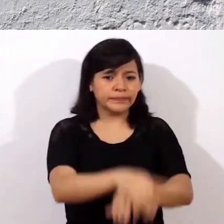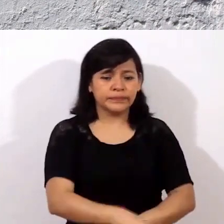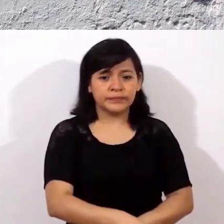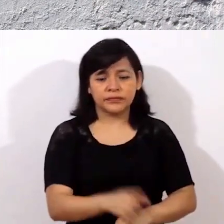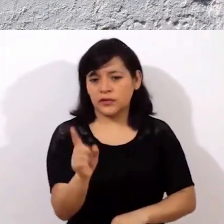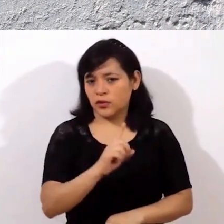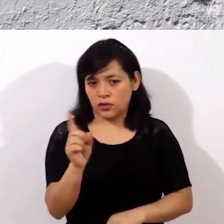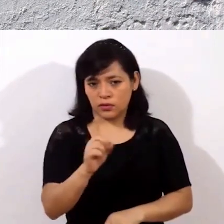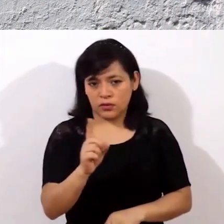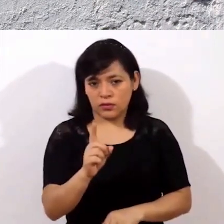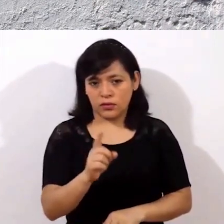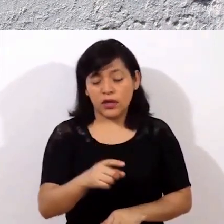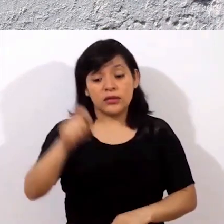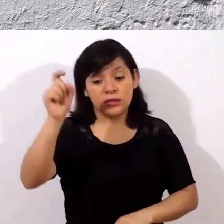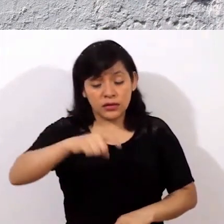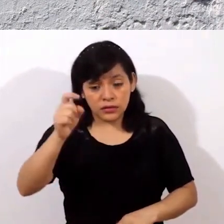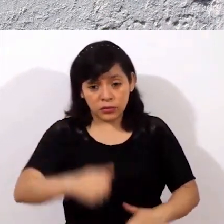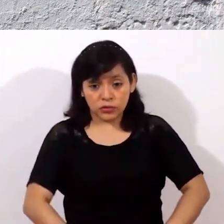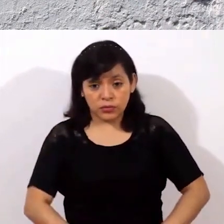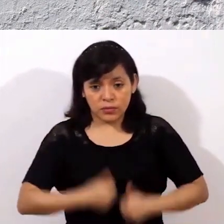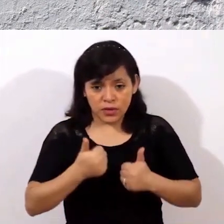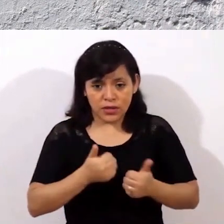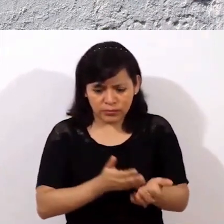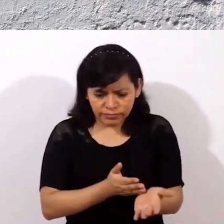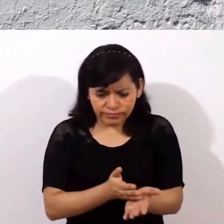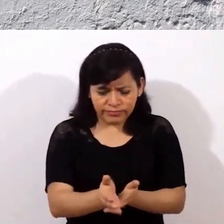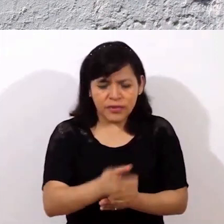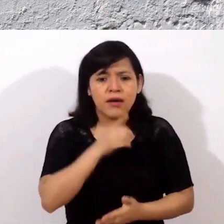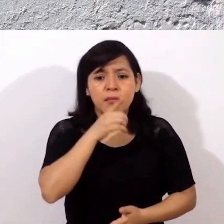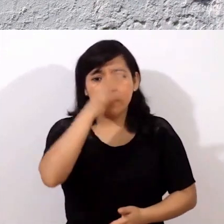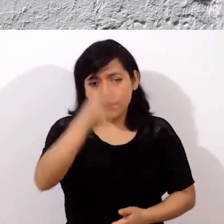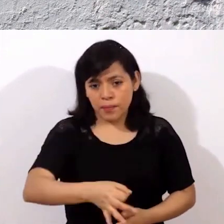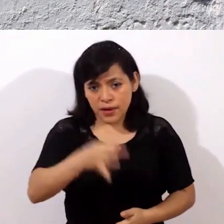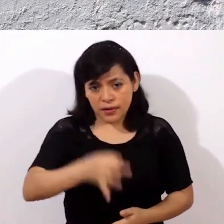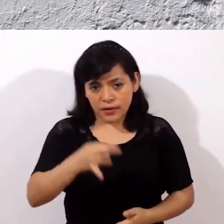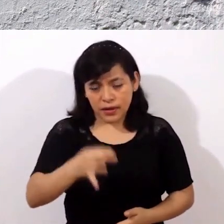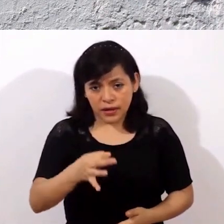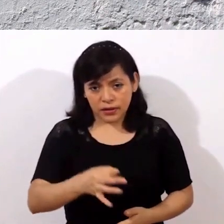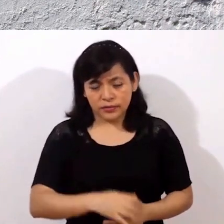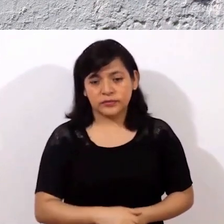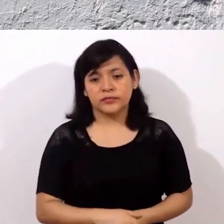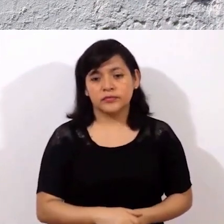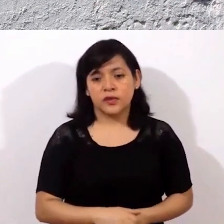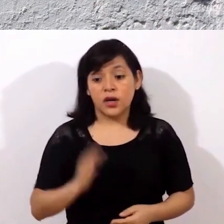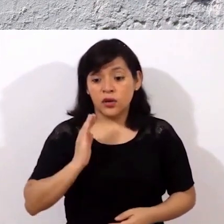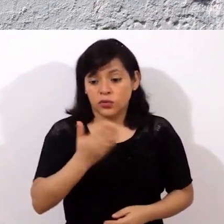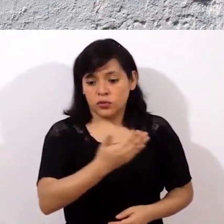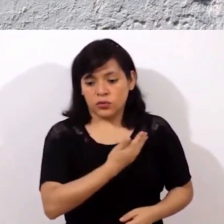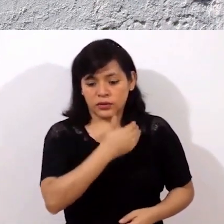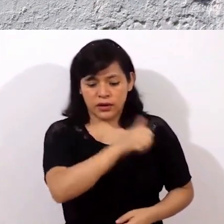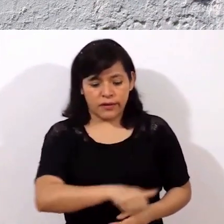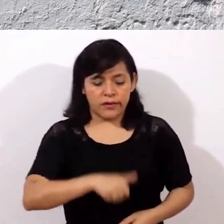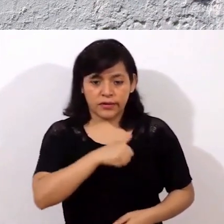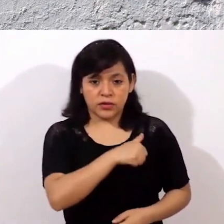donde nuestra religiosidad tiene que salir a flote, sino más bien nuestra actitud